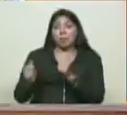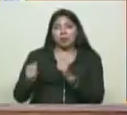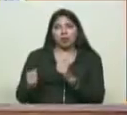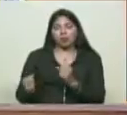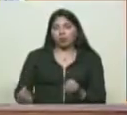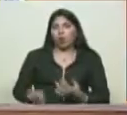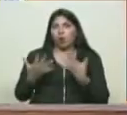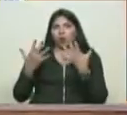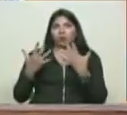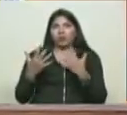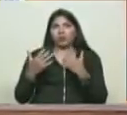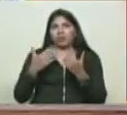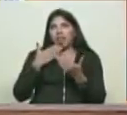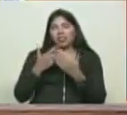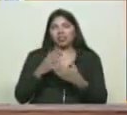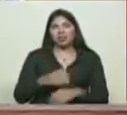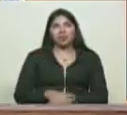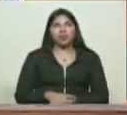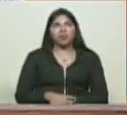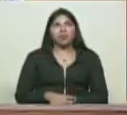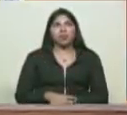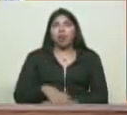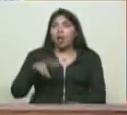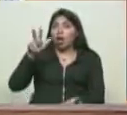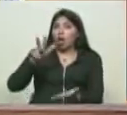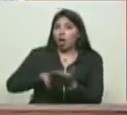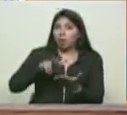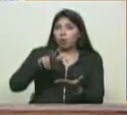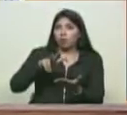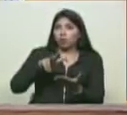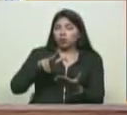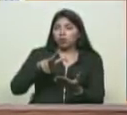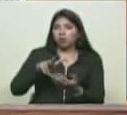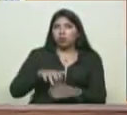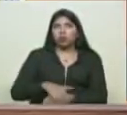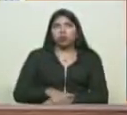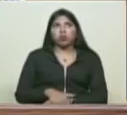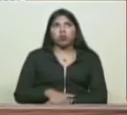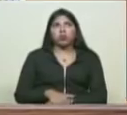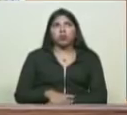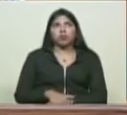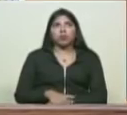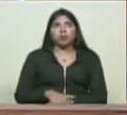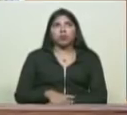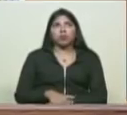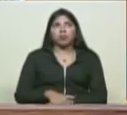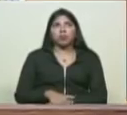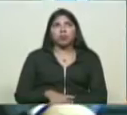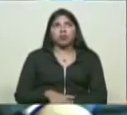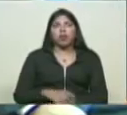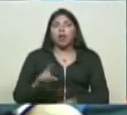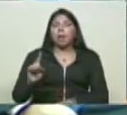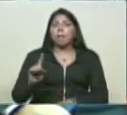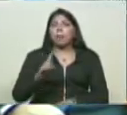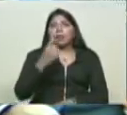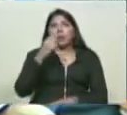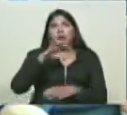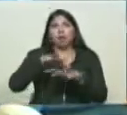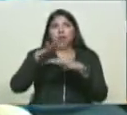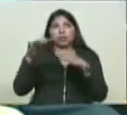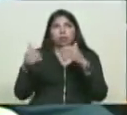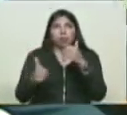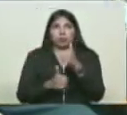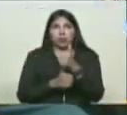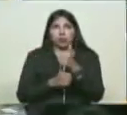Voy a someter a consideración para aprobación la designación de la constituyente Tania Díaz como primera vicepresidenta de la